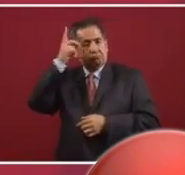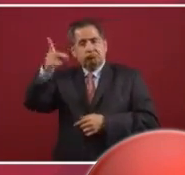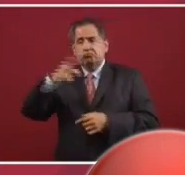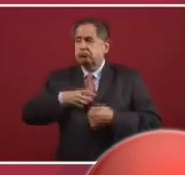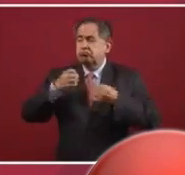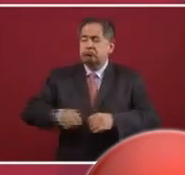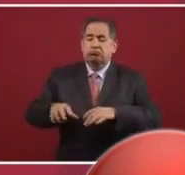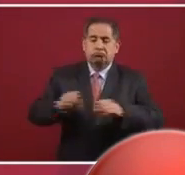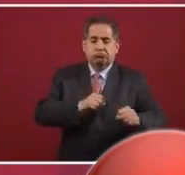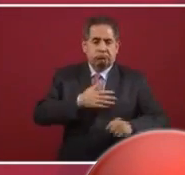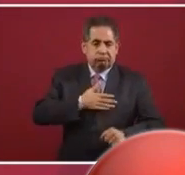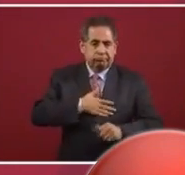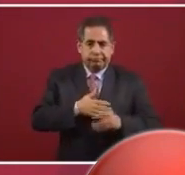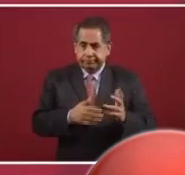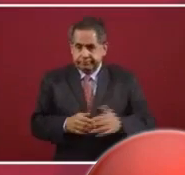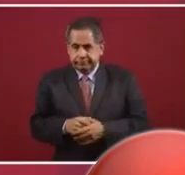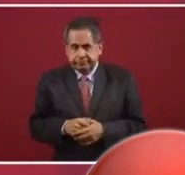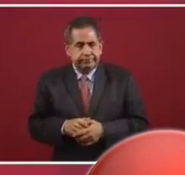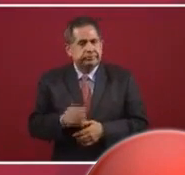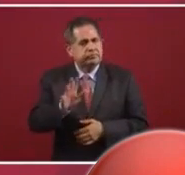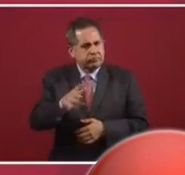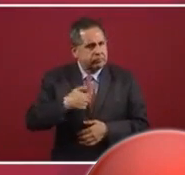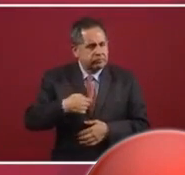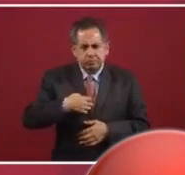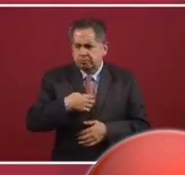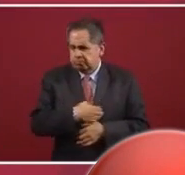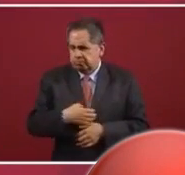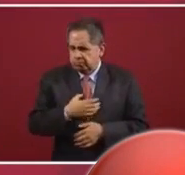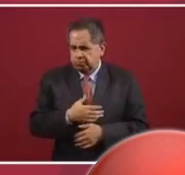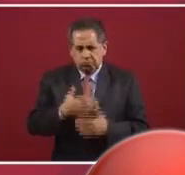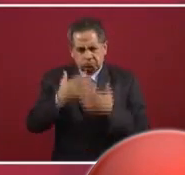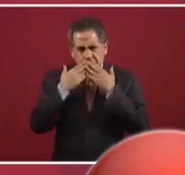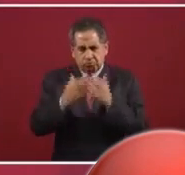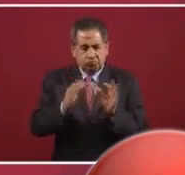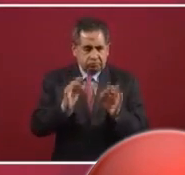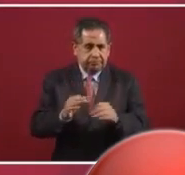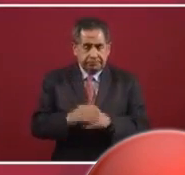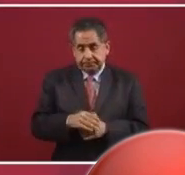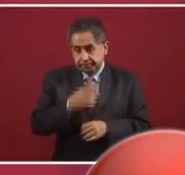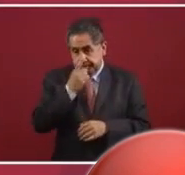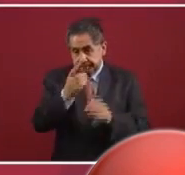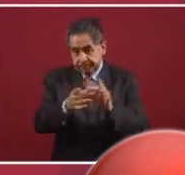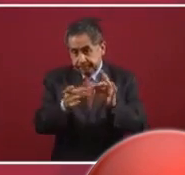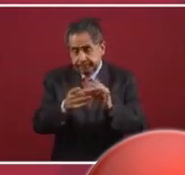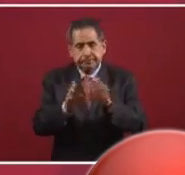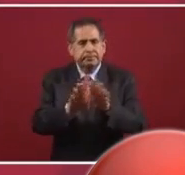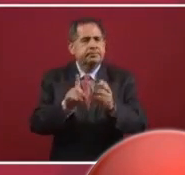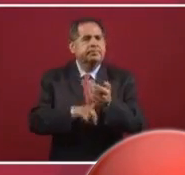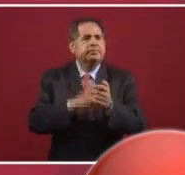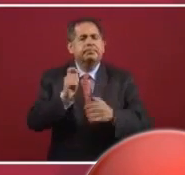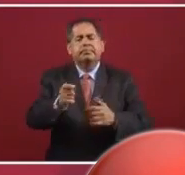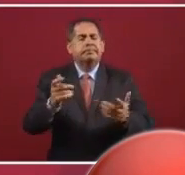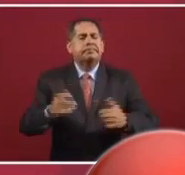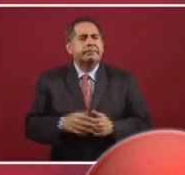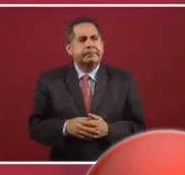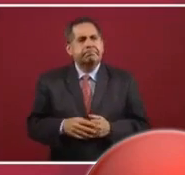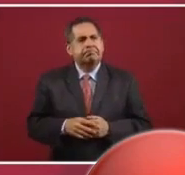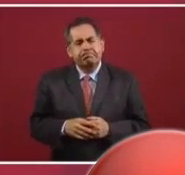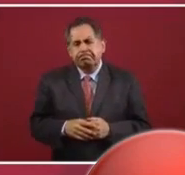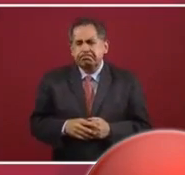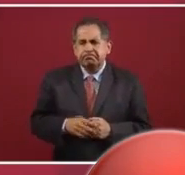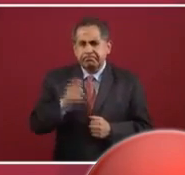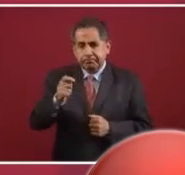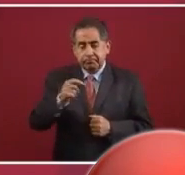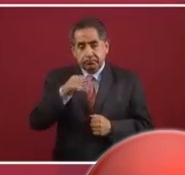Entonces sí estoy muy satisfecho y les diría que en el caso de lo